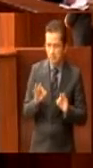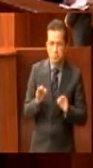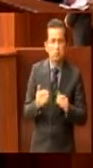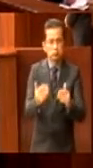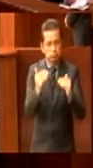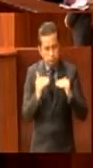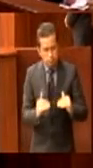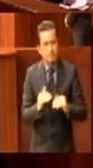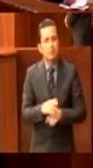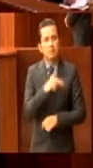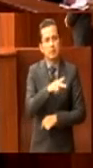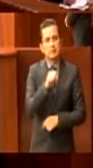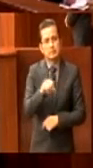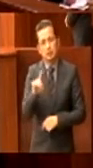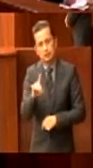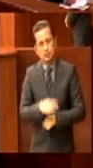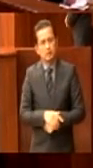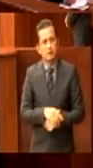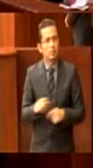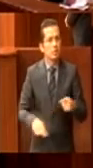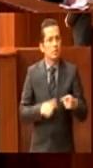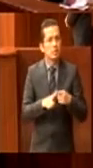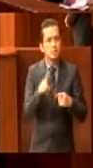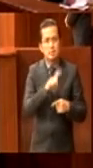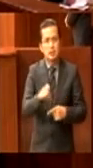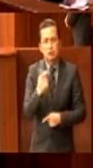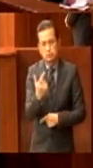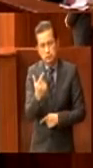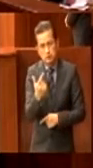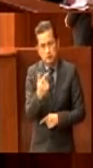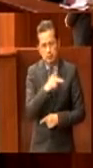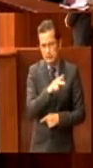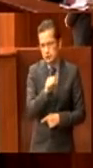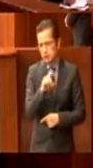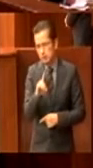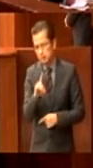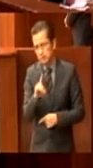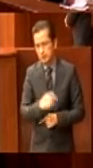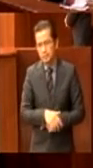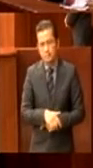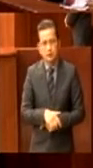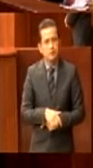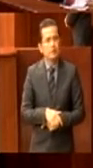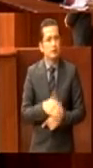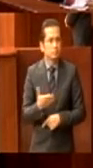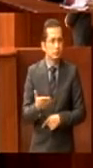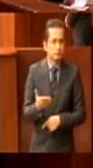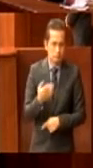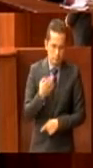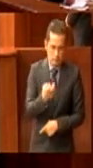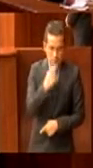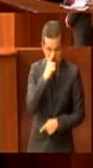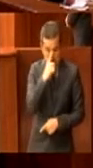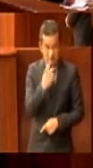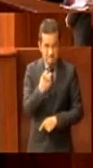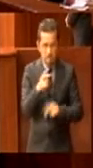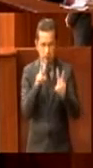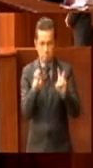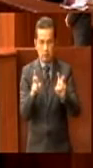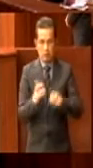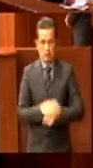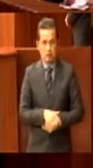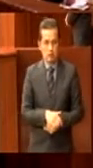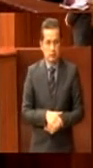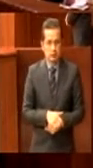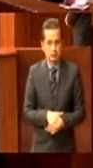pasamos a los distritales en el 107 distrital bueno en este asunto como ya es